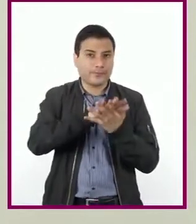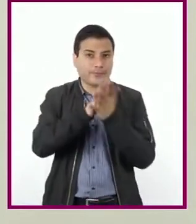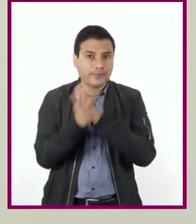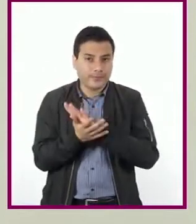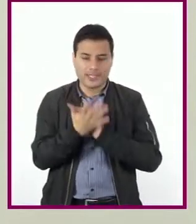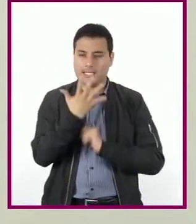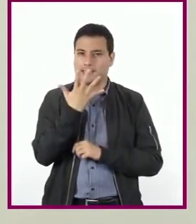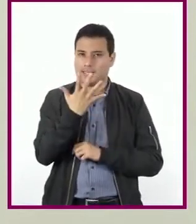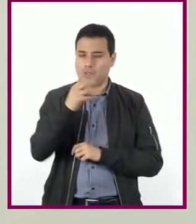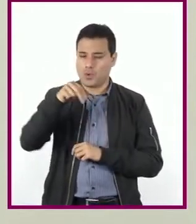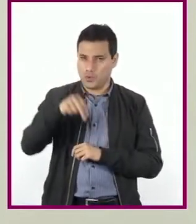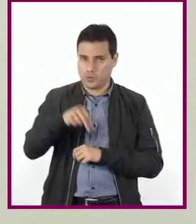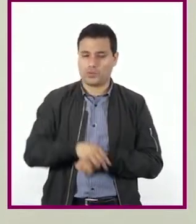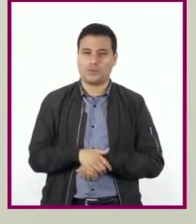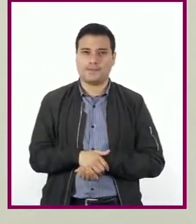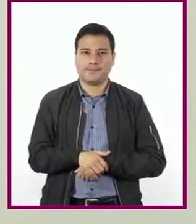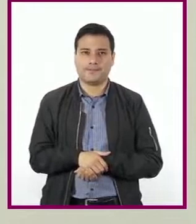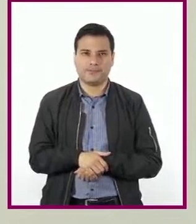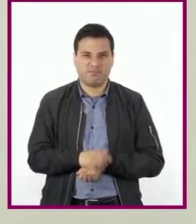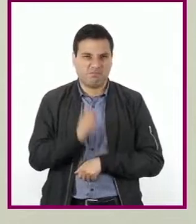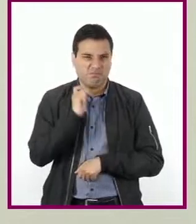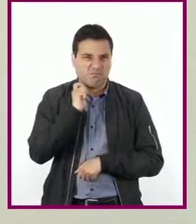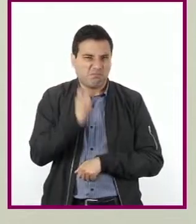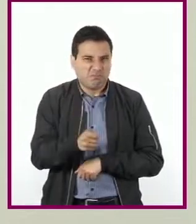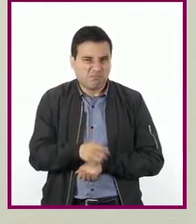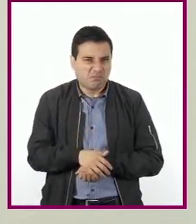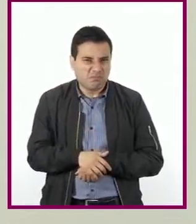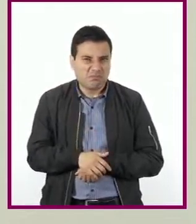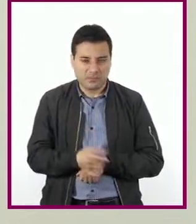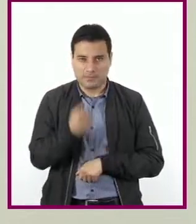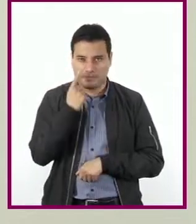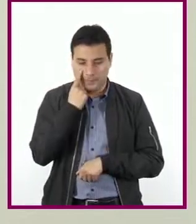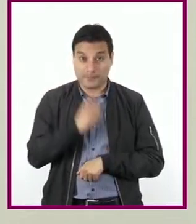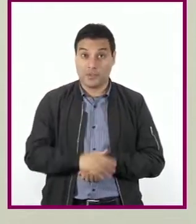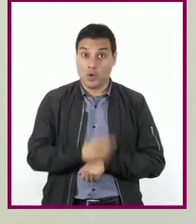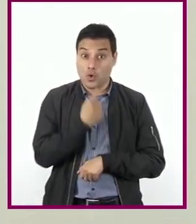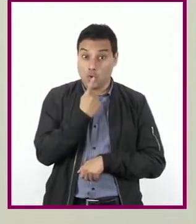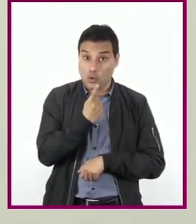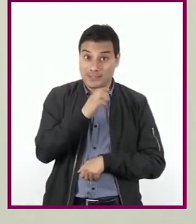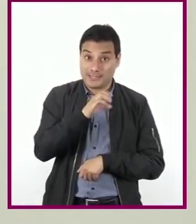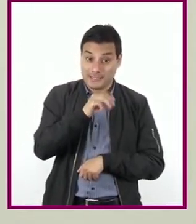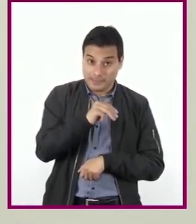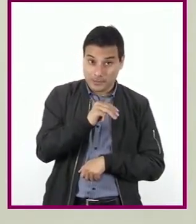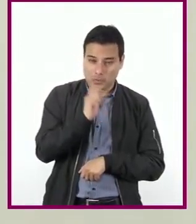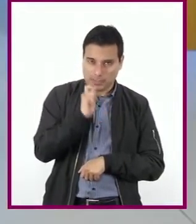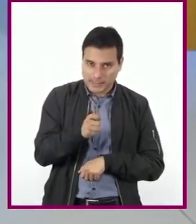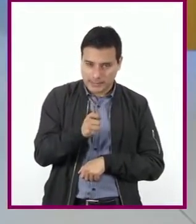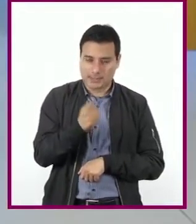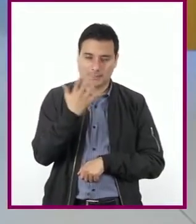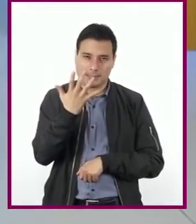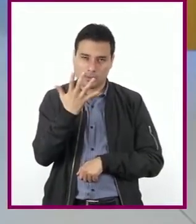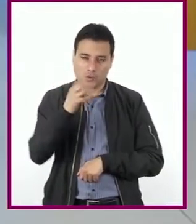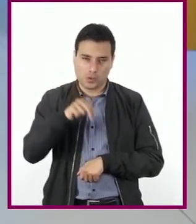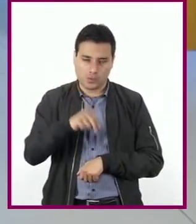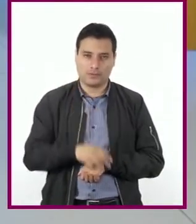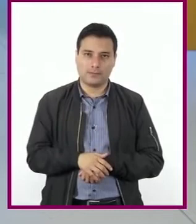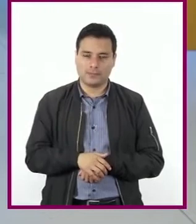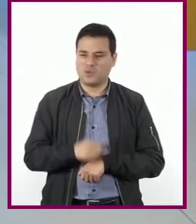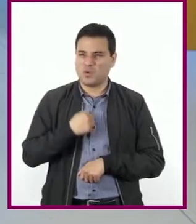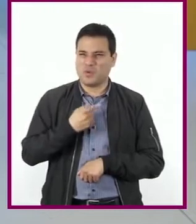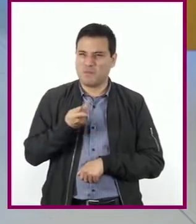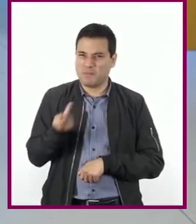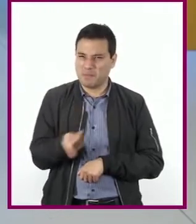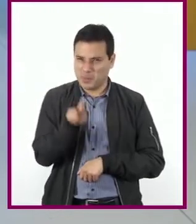a 5 newtons. Quiere decir que cada segmento equivale a 5 newtons. Oiga, maestra, tengo una